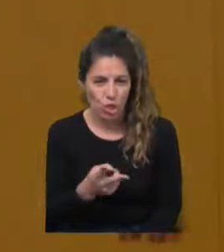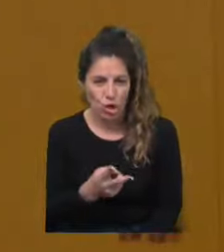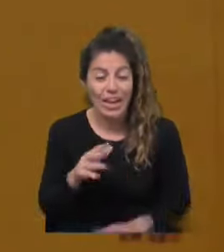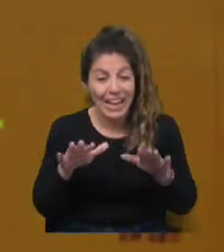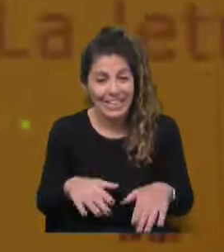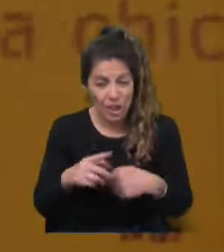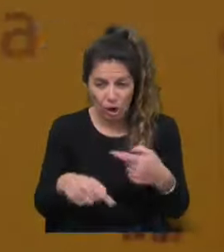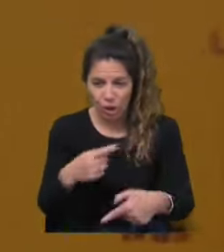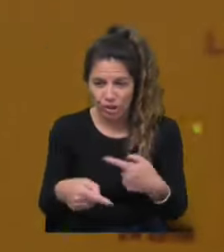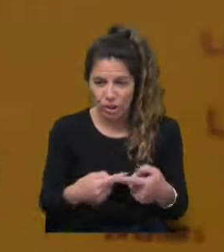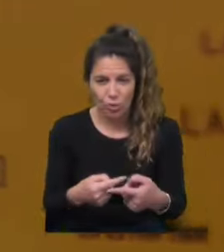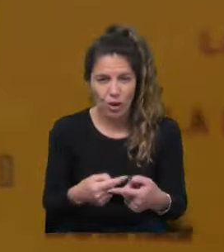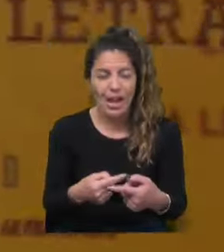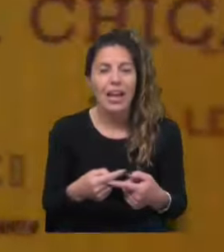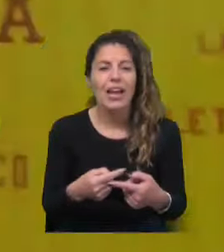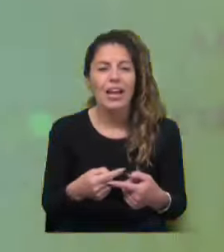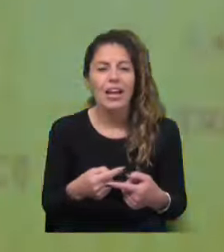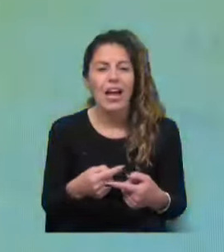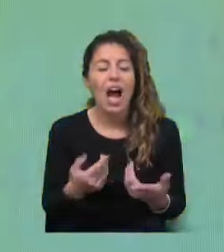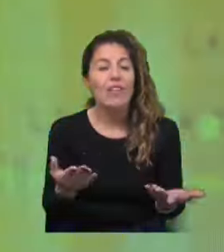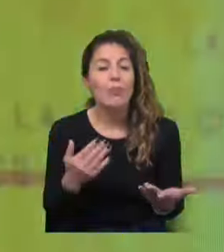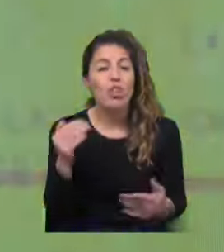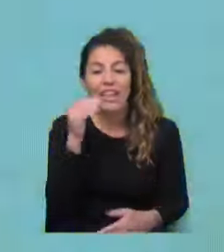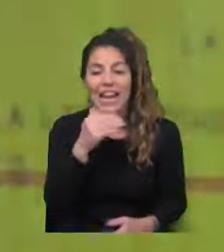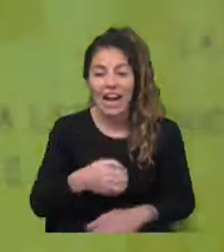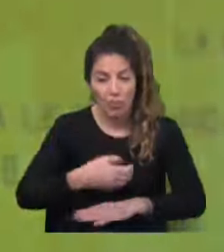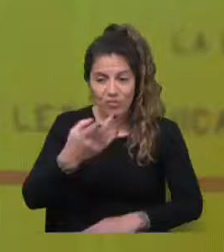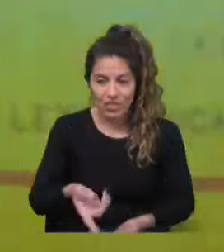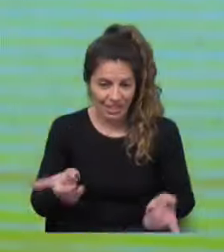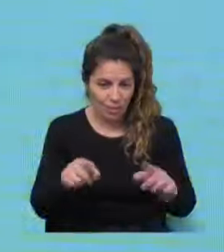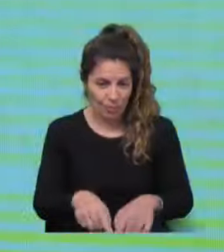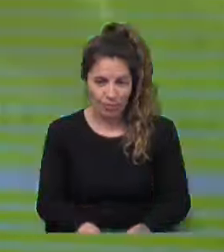Quédense que ya sigue más Letra Chica. Nos metemos con la caja de profesionales. Ya venimos.